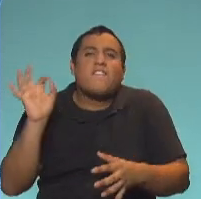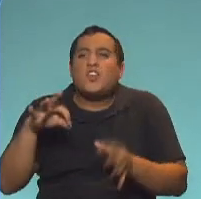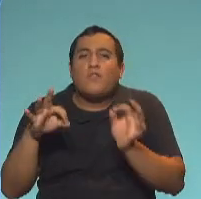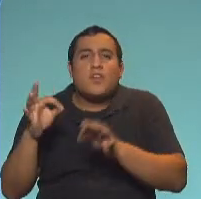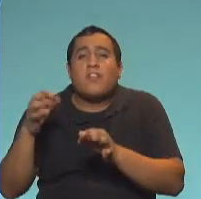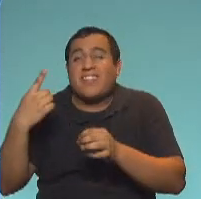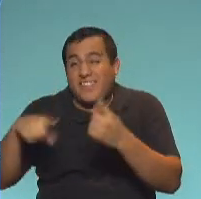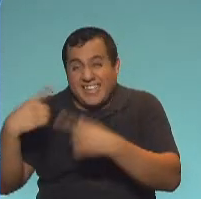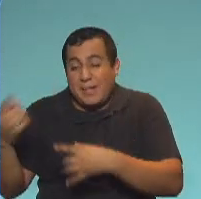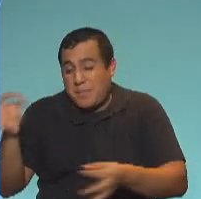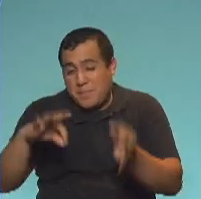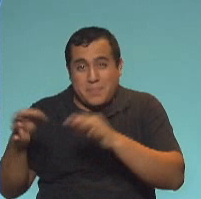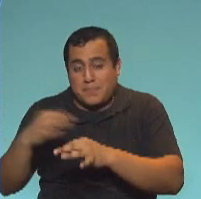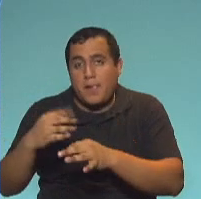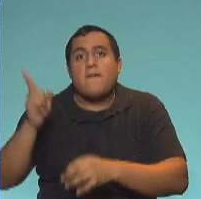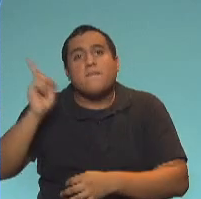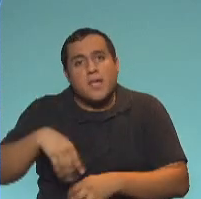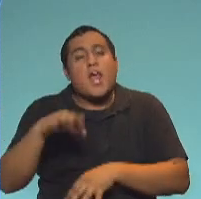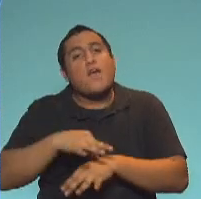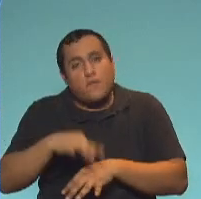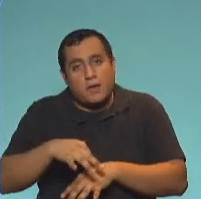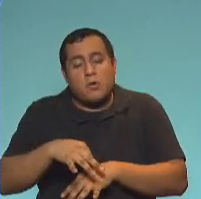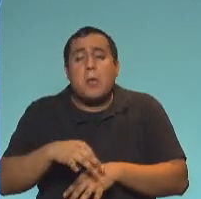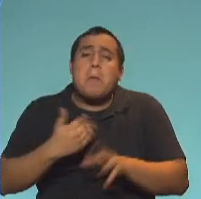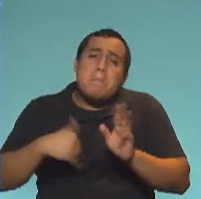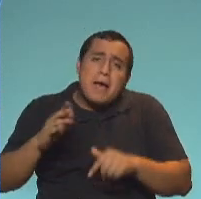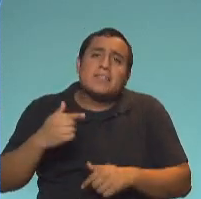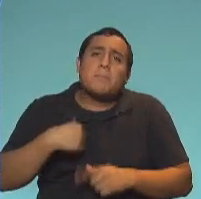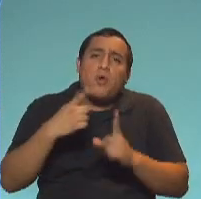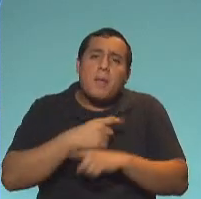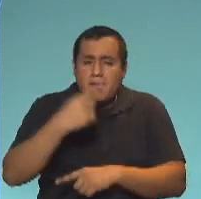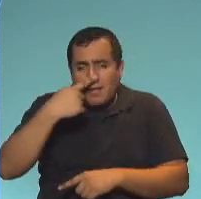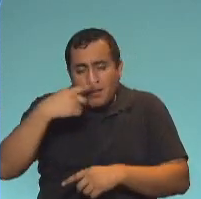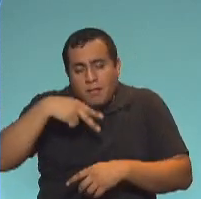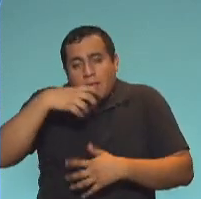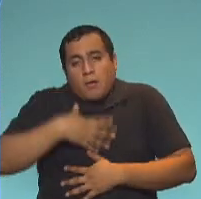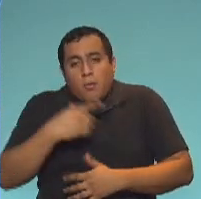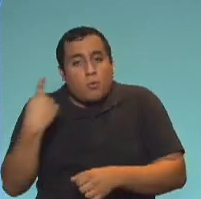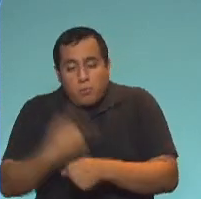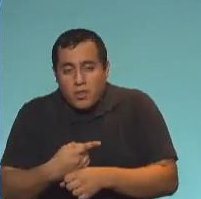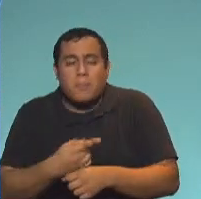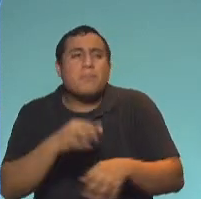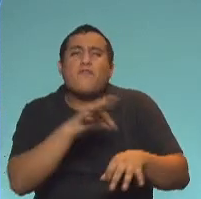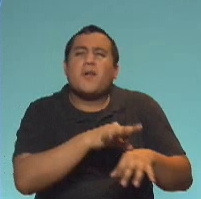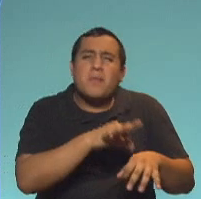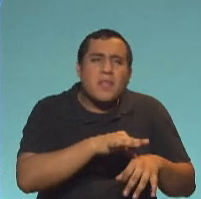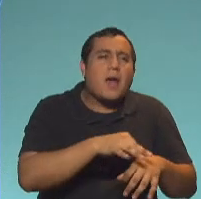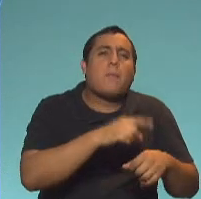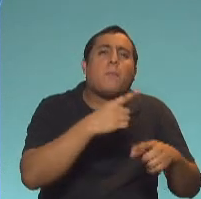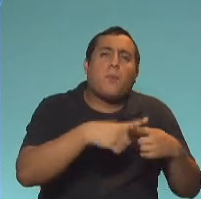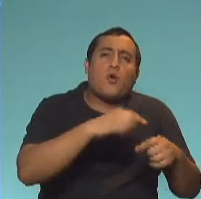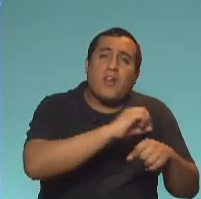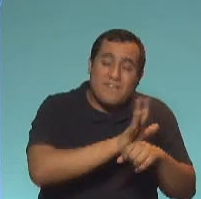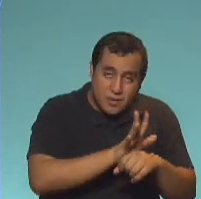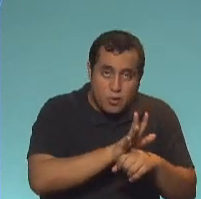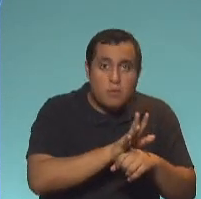el virus sincicial respiratorio es el más frecuente por eso es que al igual que la enfermedad por coronavirus nos tenemos que enfocar en